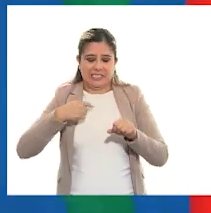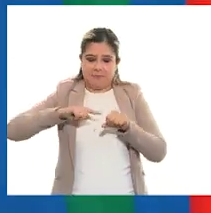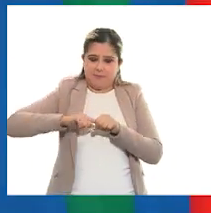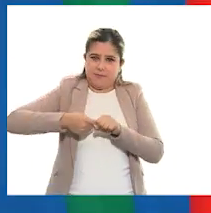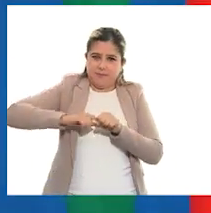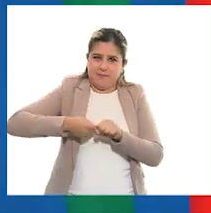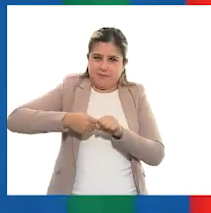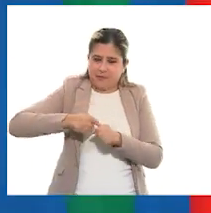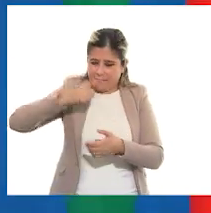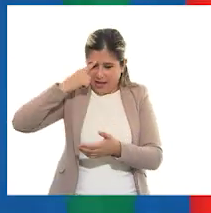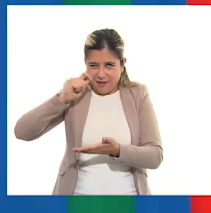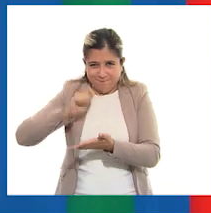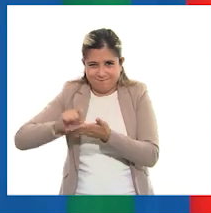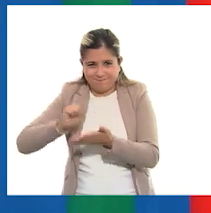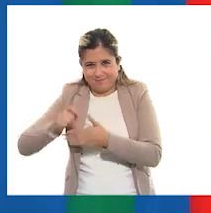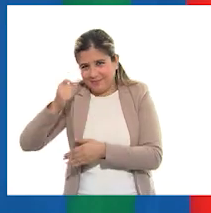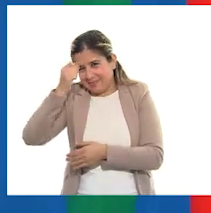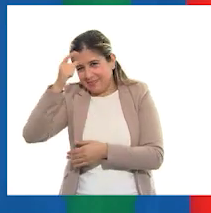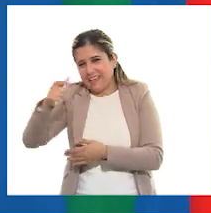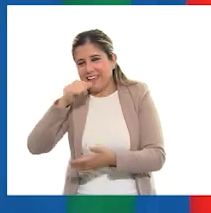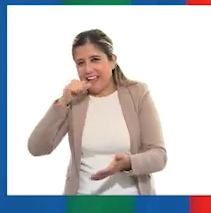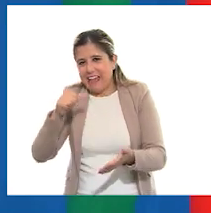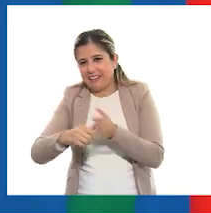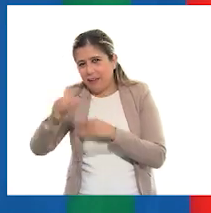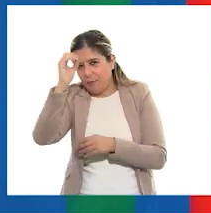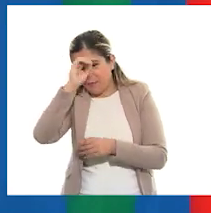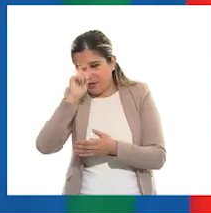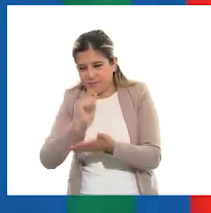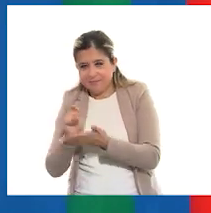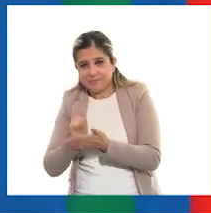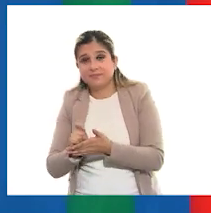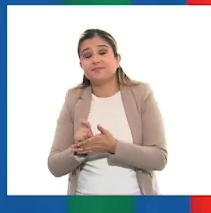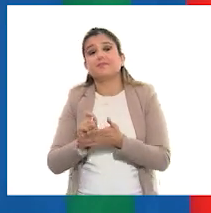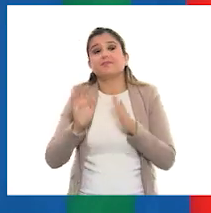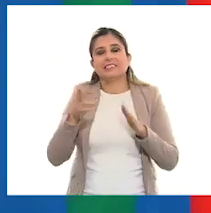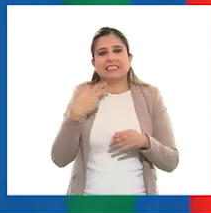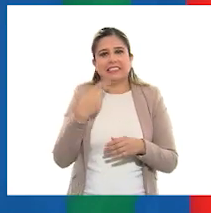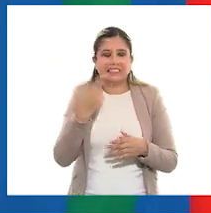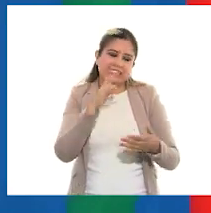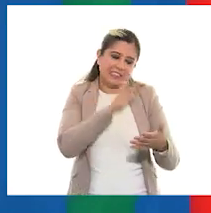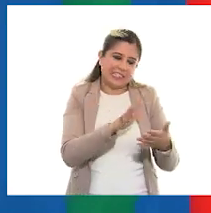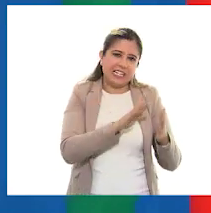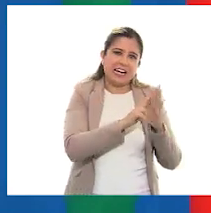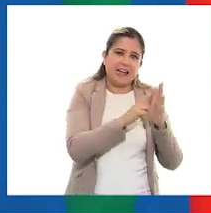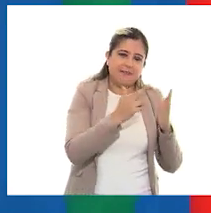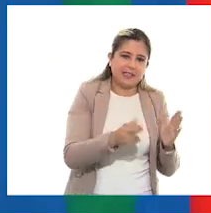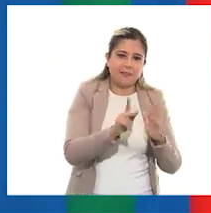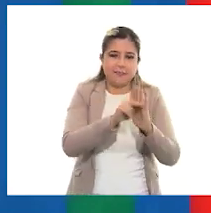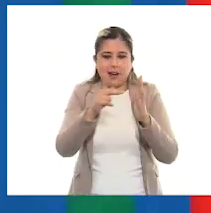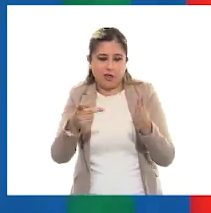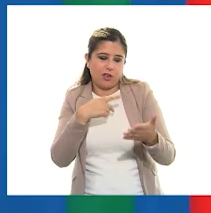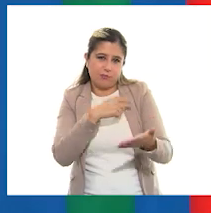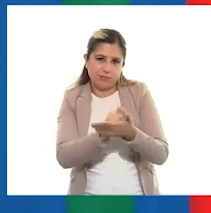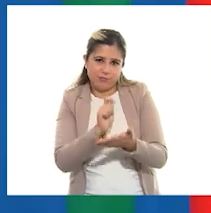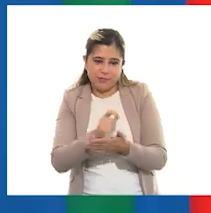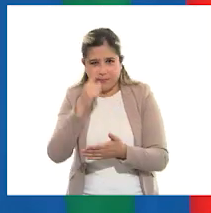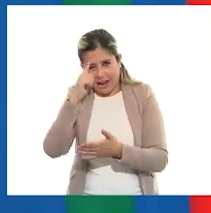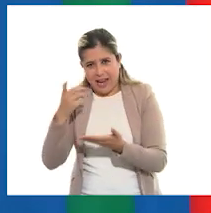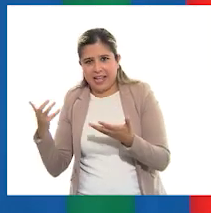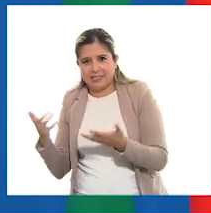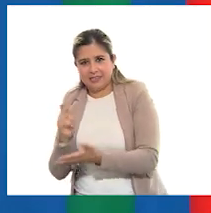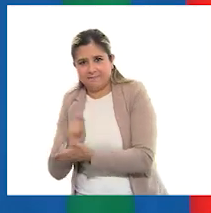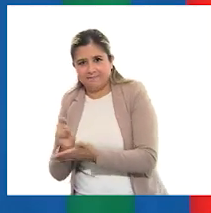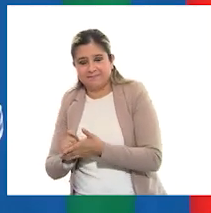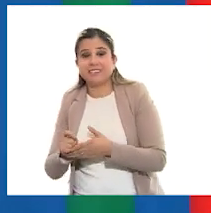pensar sobre qué tema me gustaría escribir una carta de opinión, aunque necesito ponerme a leer revistas y periódicos para decidirlo. Y